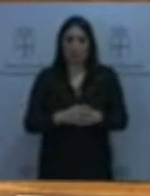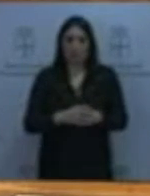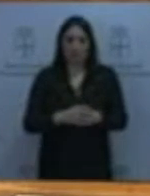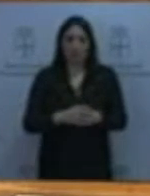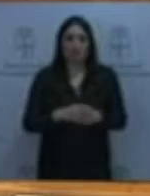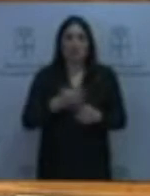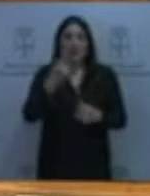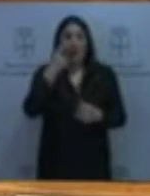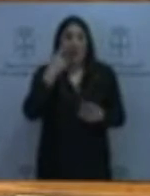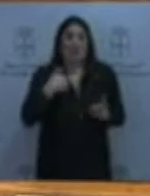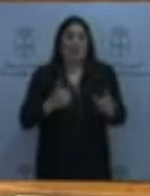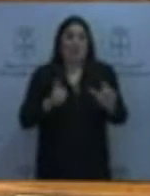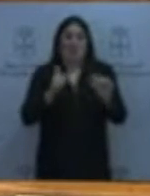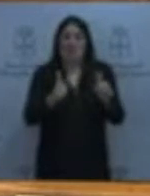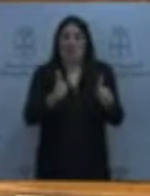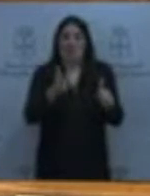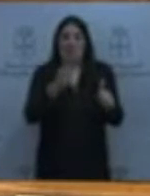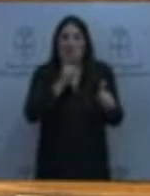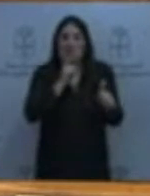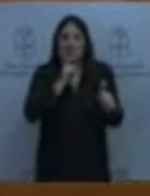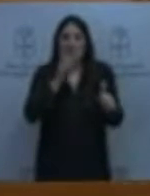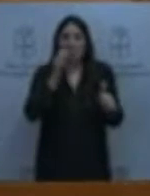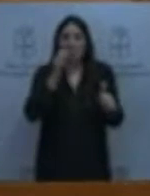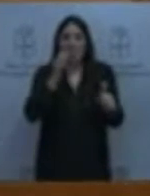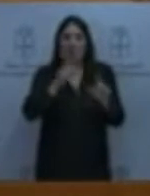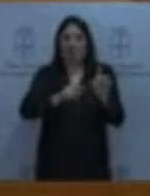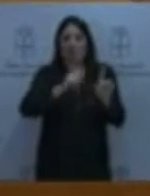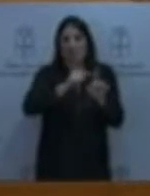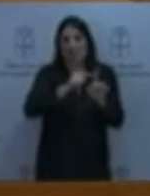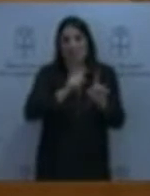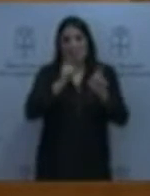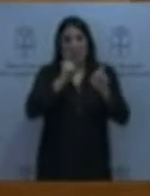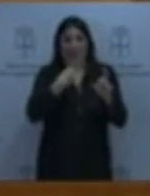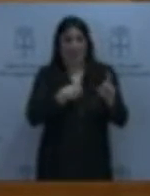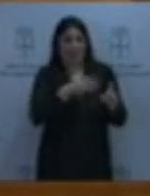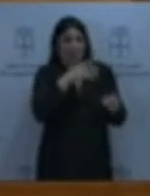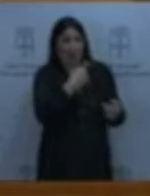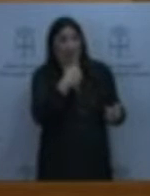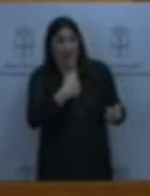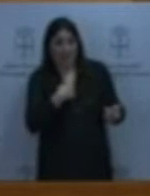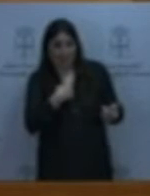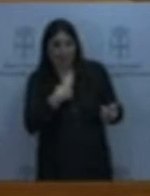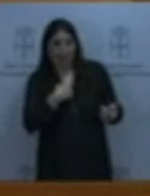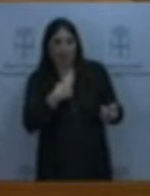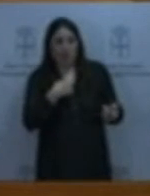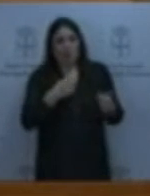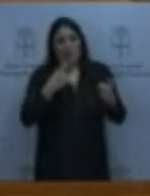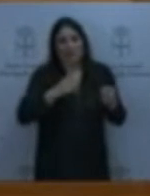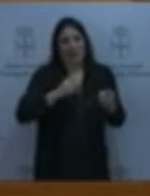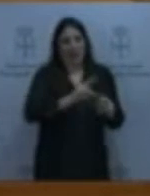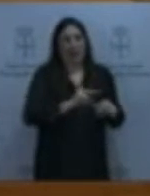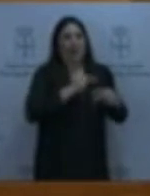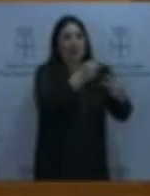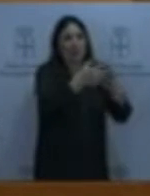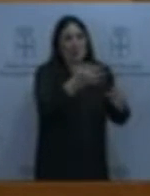A ver por dónde empiezo y que me dé tiempo a contestarle a lo que acaba de decir y a lo que tenía pensado, además, añadir en mi